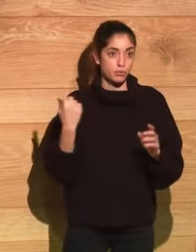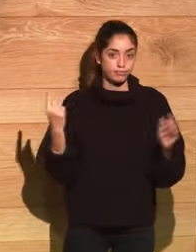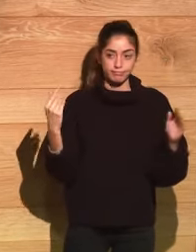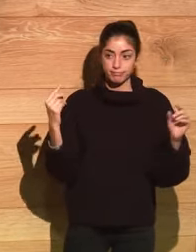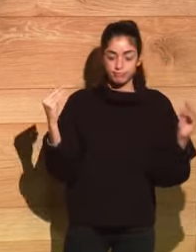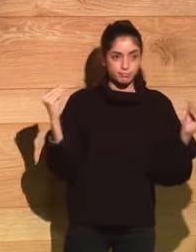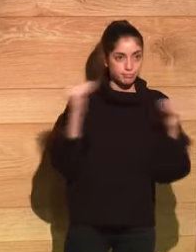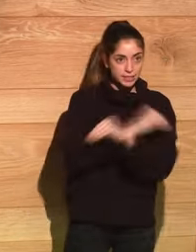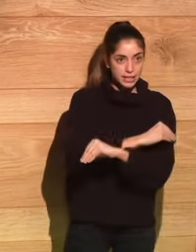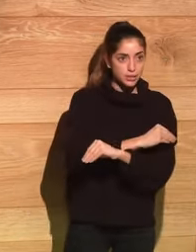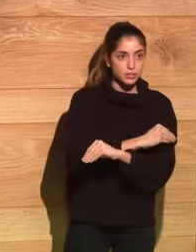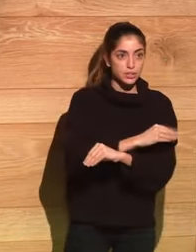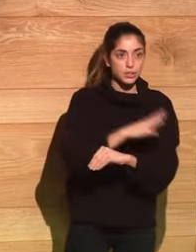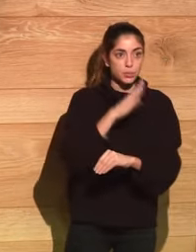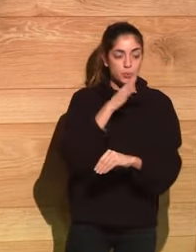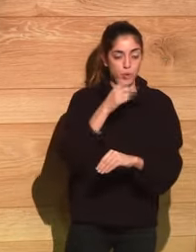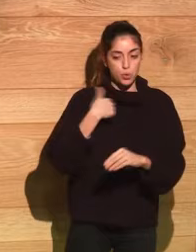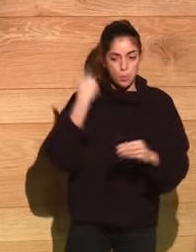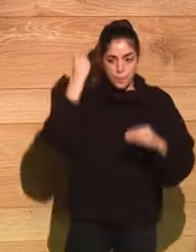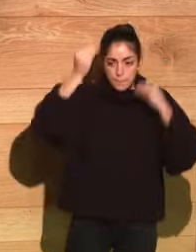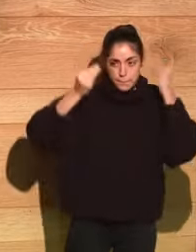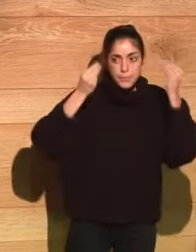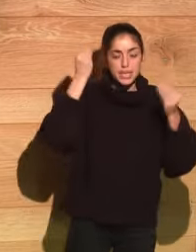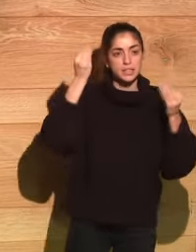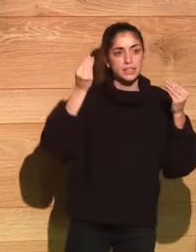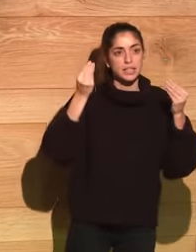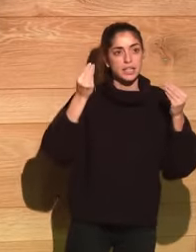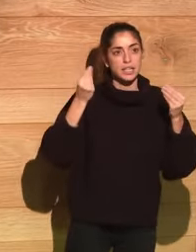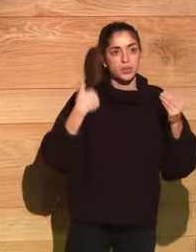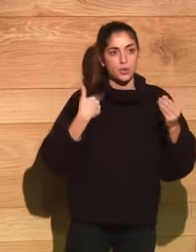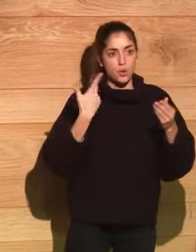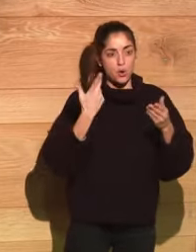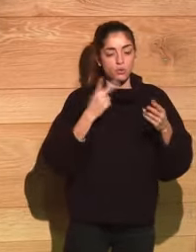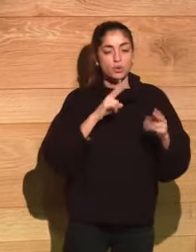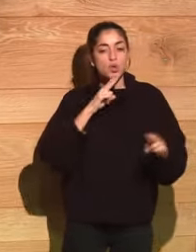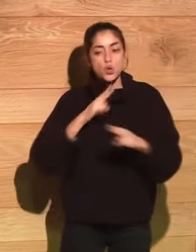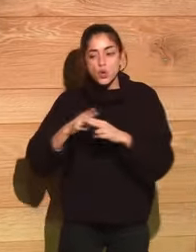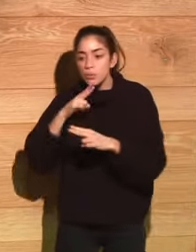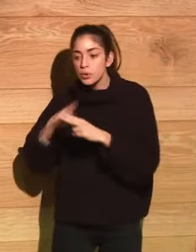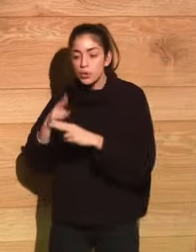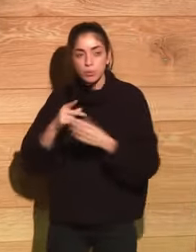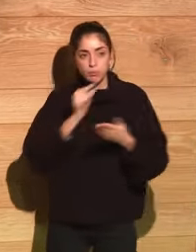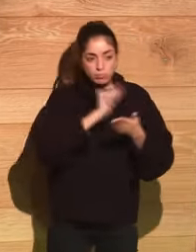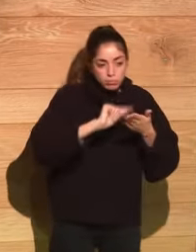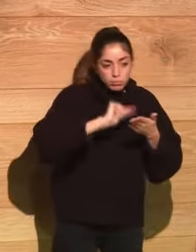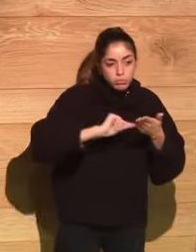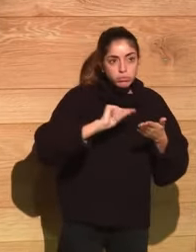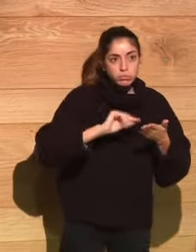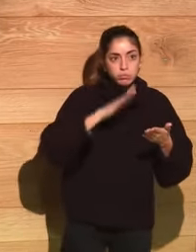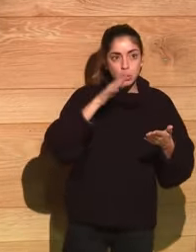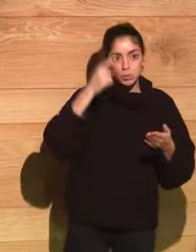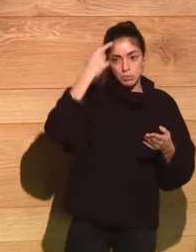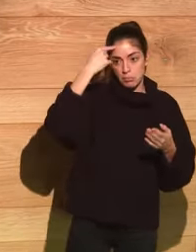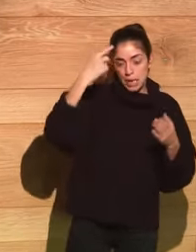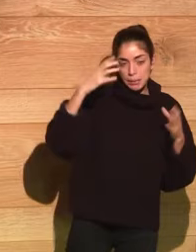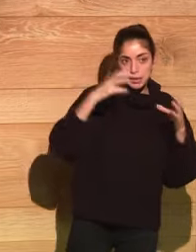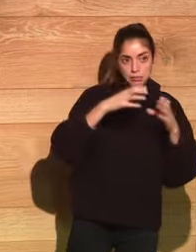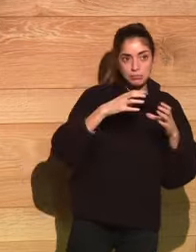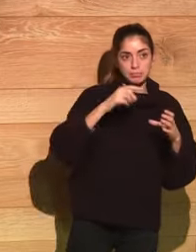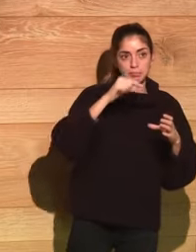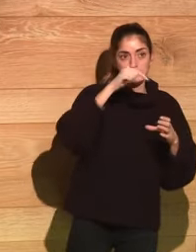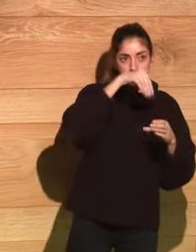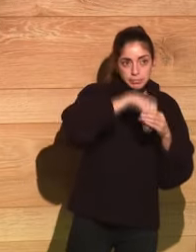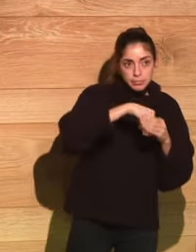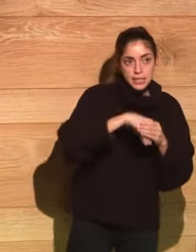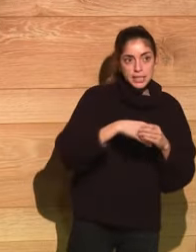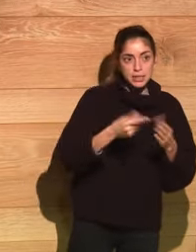y me hizo pensar y me hizo apuntar nombres, que son nombres que llevo apuntando mentalmente en mi cabeza muchos días y que ahora